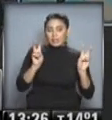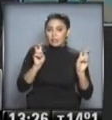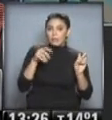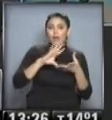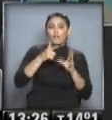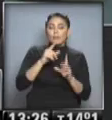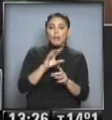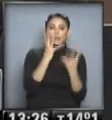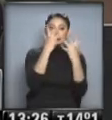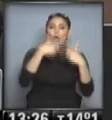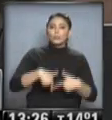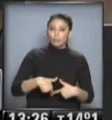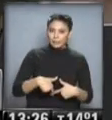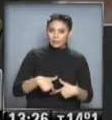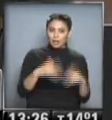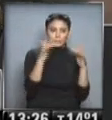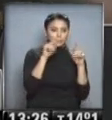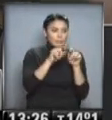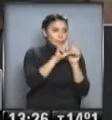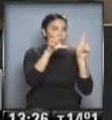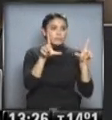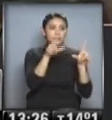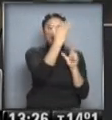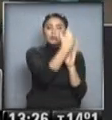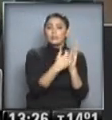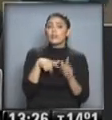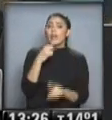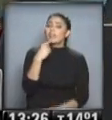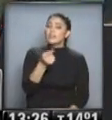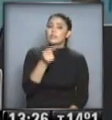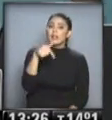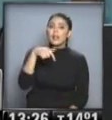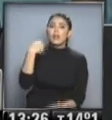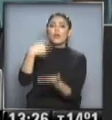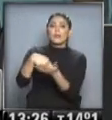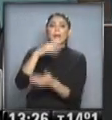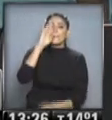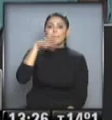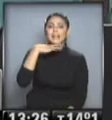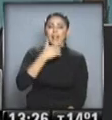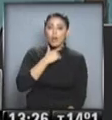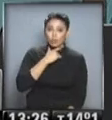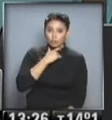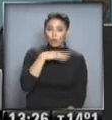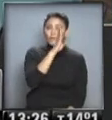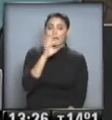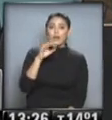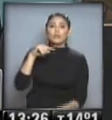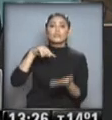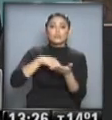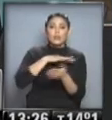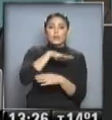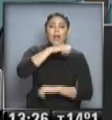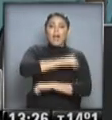se hace de forma automática de la página de Internet eh Rubén vas a estar va a estar cobrando tu mamá en agosto banco de la ciudad sucursal